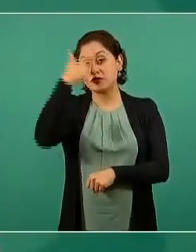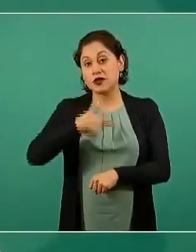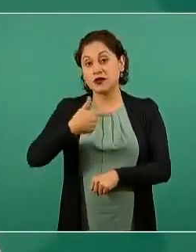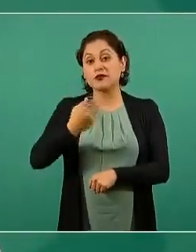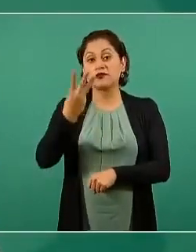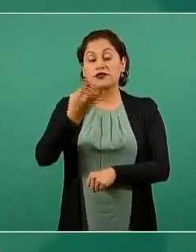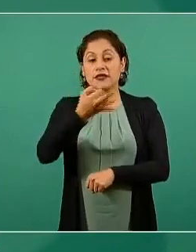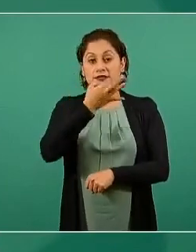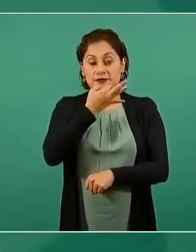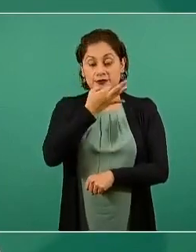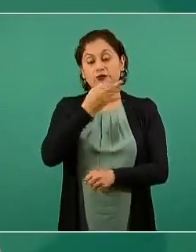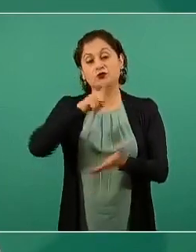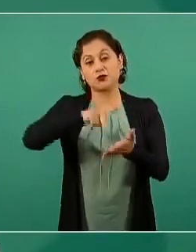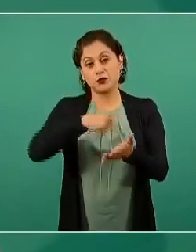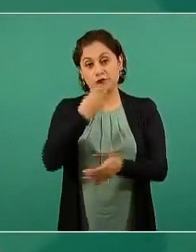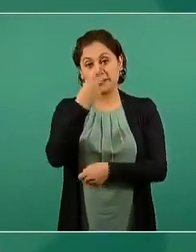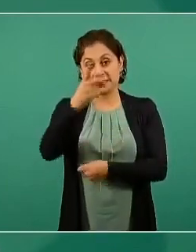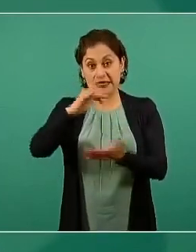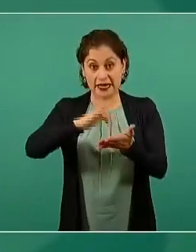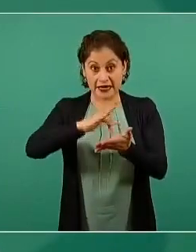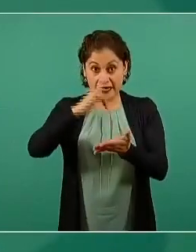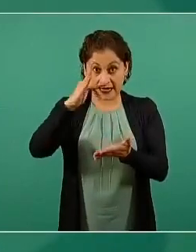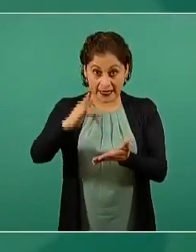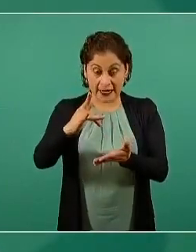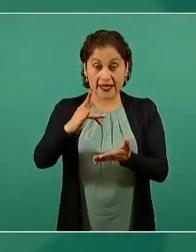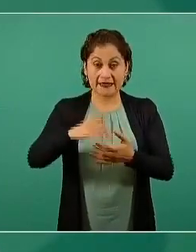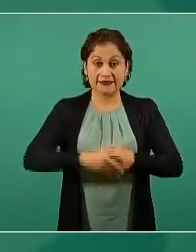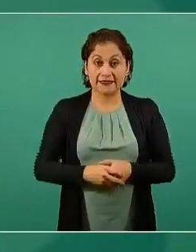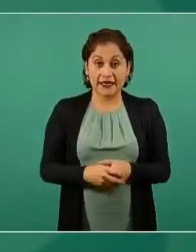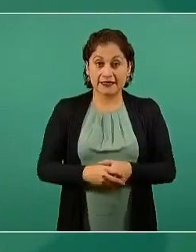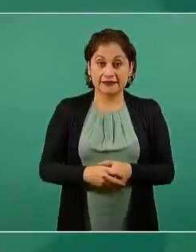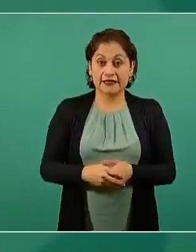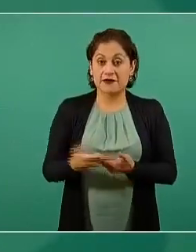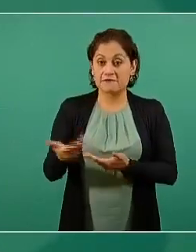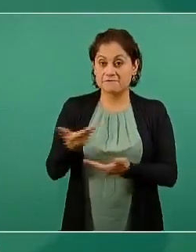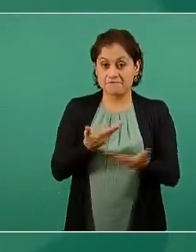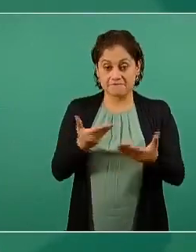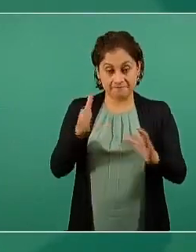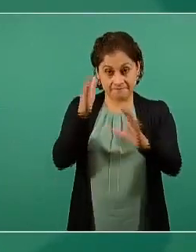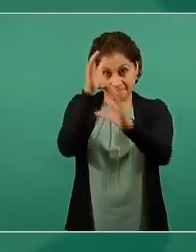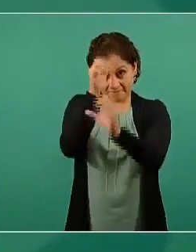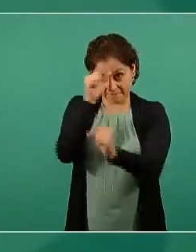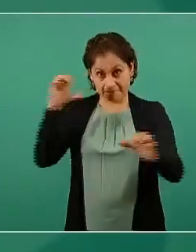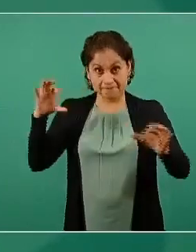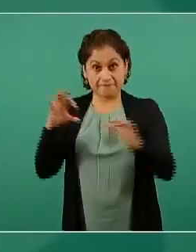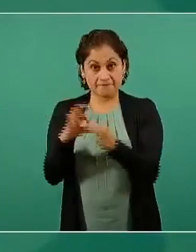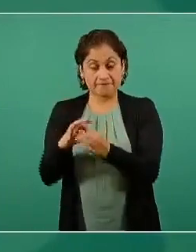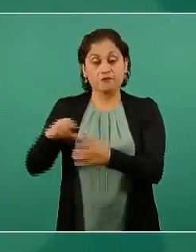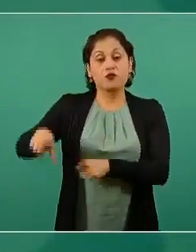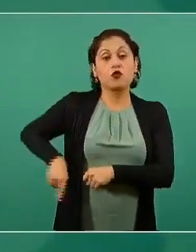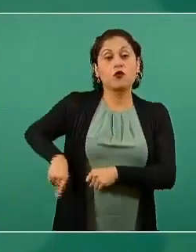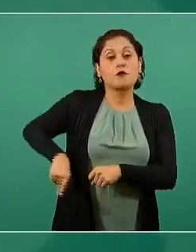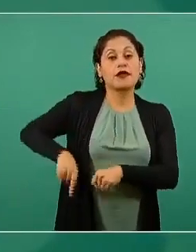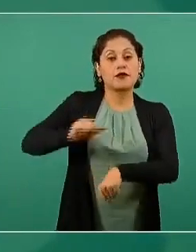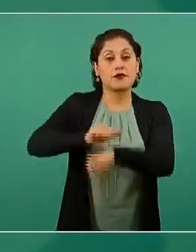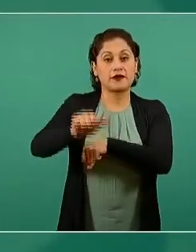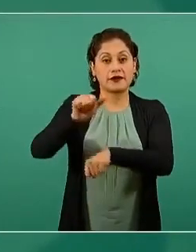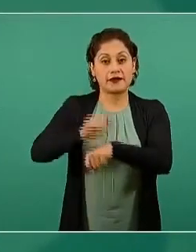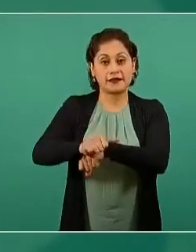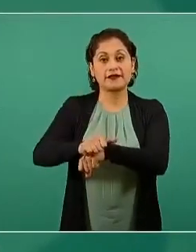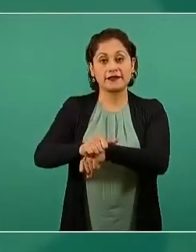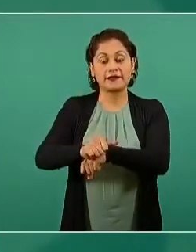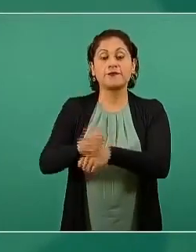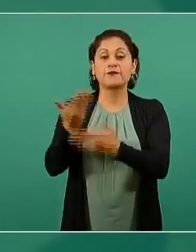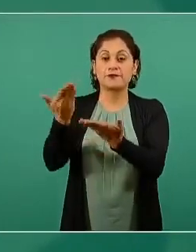20:03. Volvemos a agradecer la visita y las colaboraciones estratégicas con el gobierno de Argentina. Específicamente agradecemos a